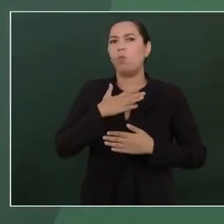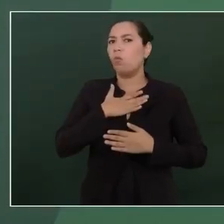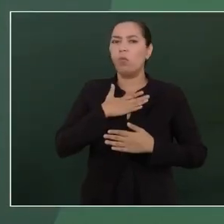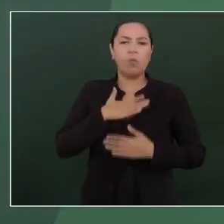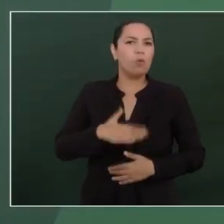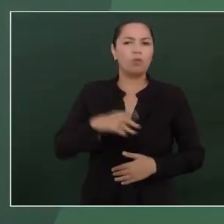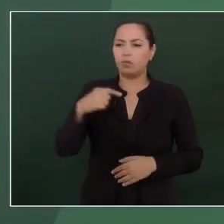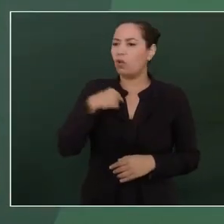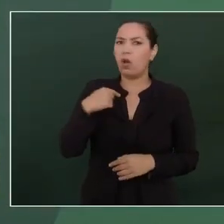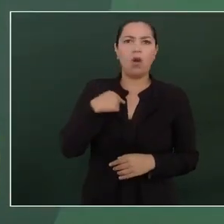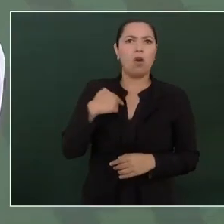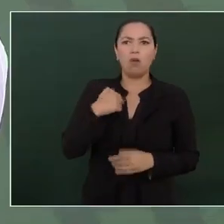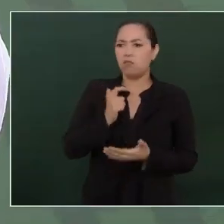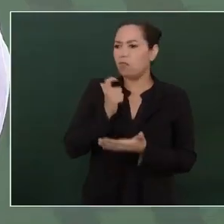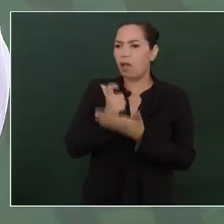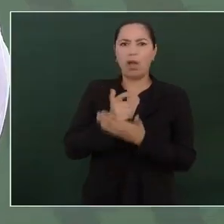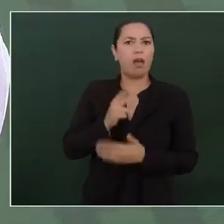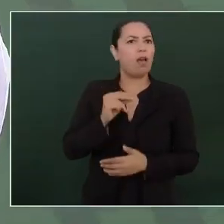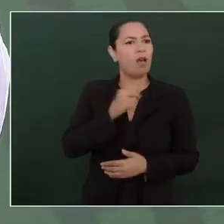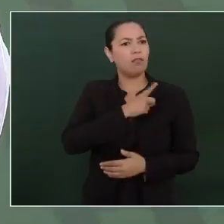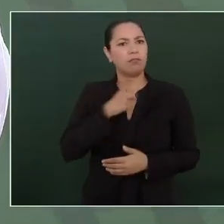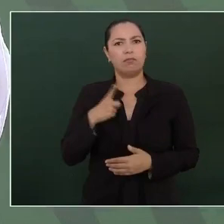yo no debo de pagar esto.